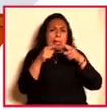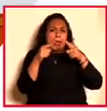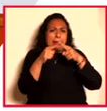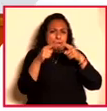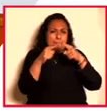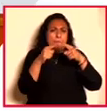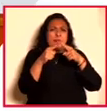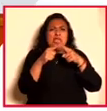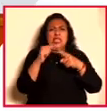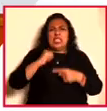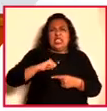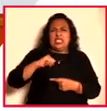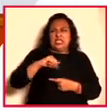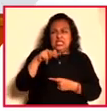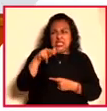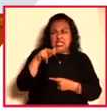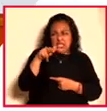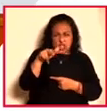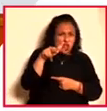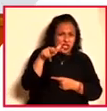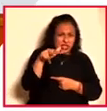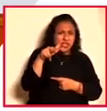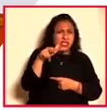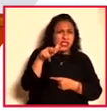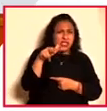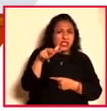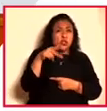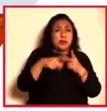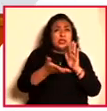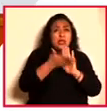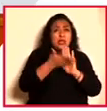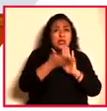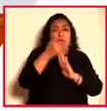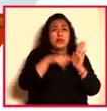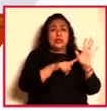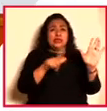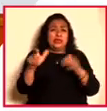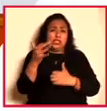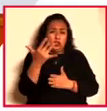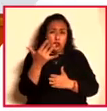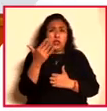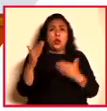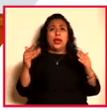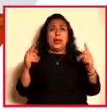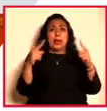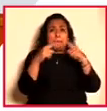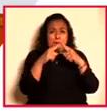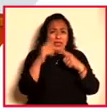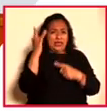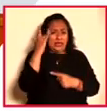siglo XVIII, que se empieza a construir en 1750, que es la capilla de Santa Ana de los Hornos.